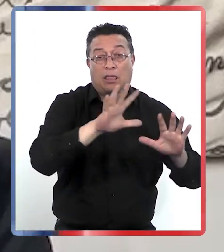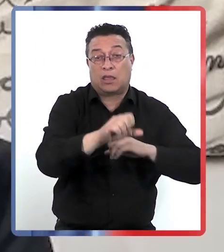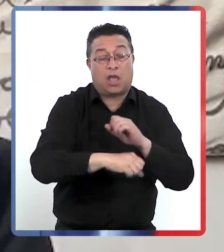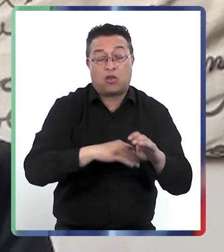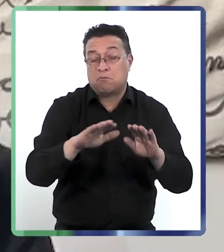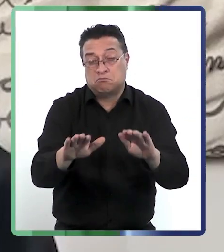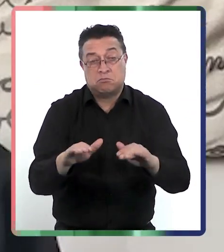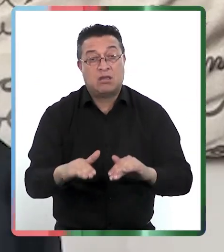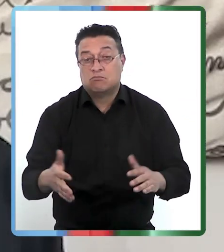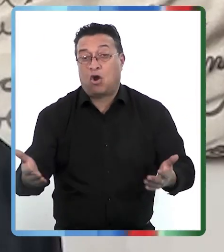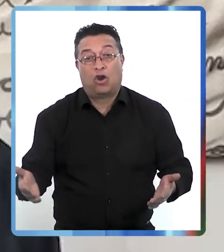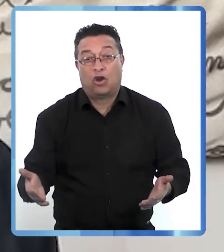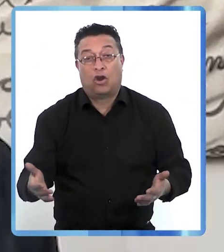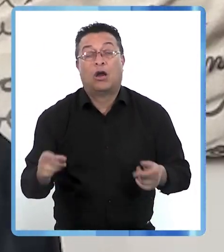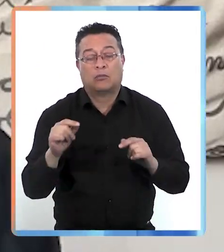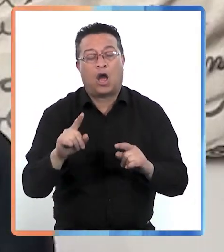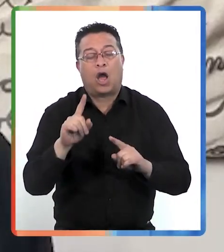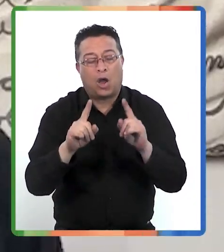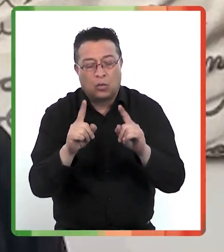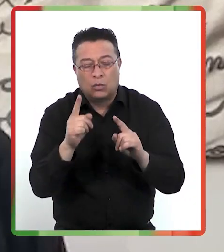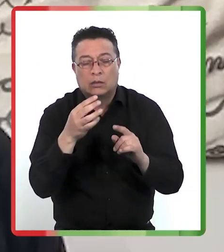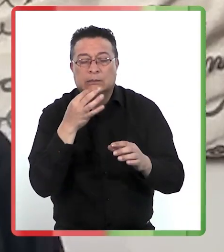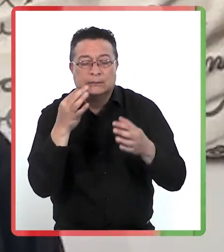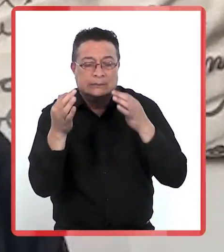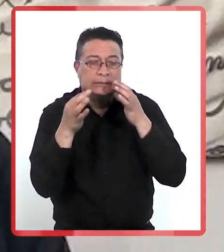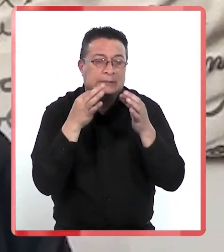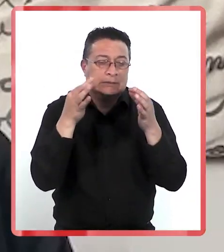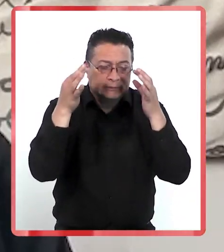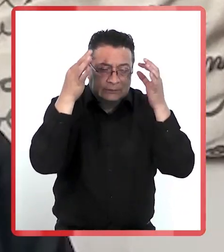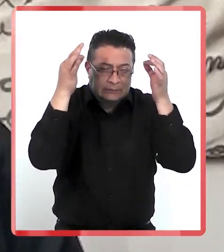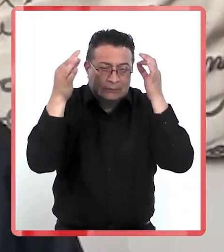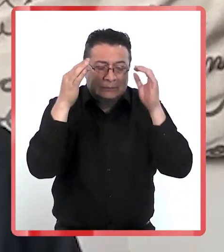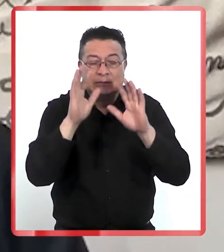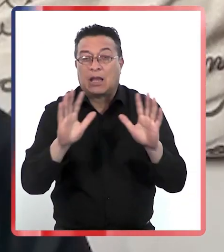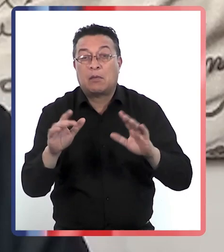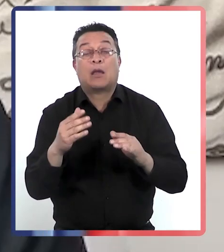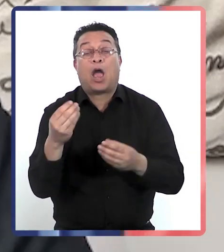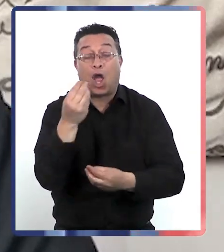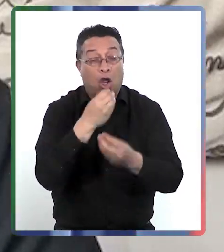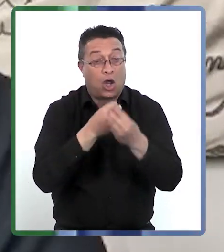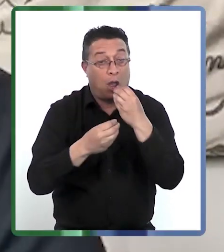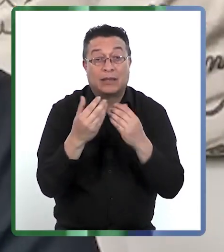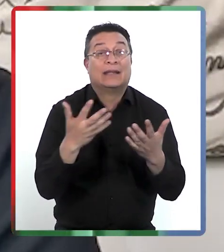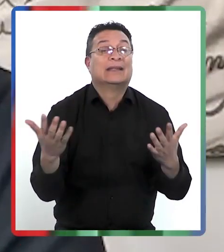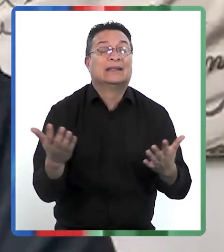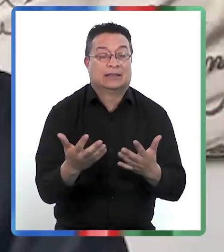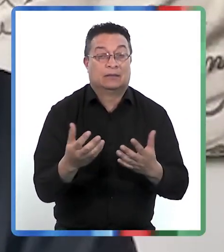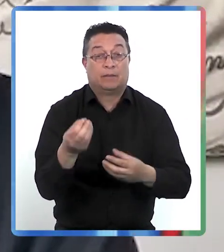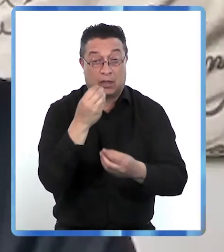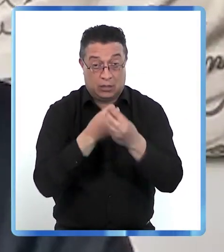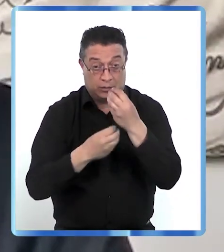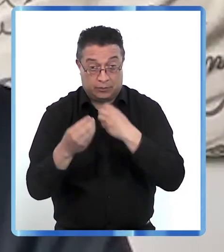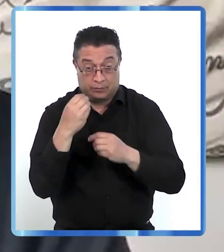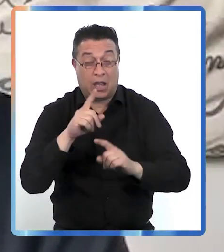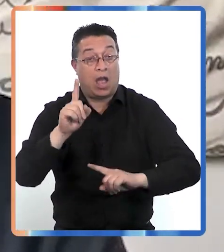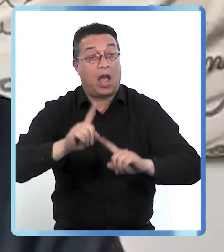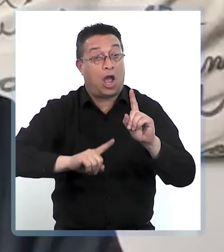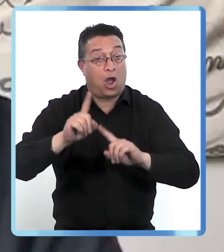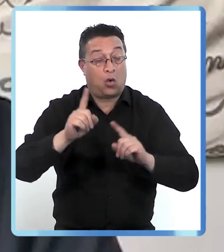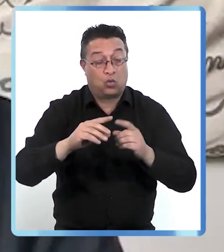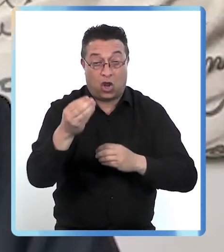más o menos 10 años, con un par de excepciones, pero básicamente lo mismo. ¿Qué pasa con la alimentación? Cuando la alimentación, hay